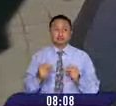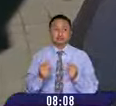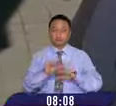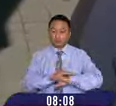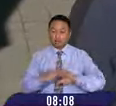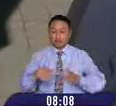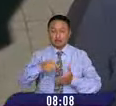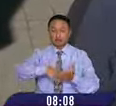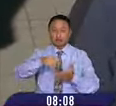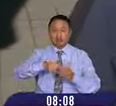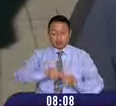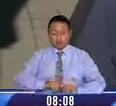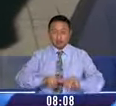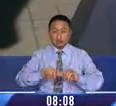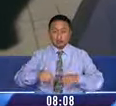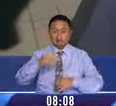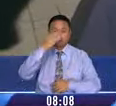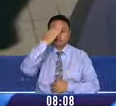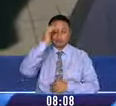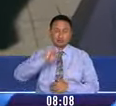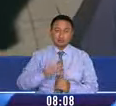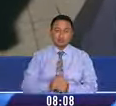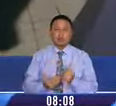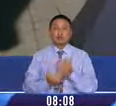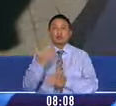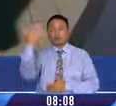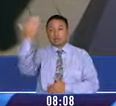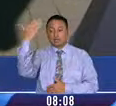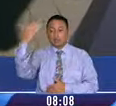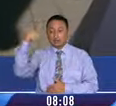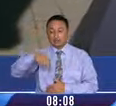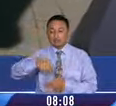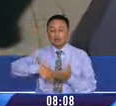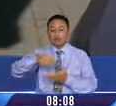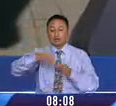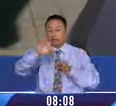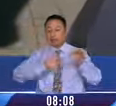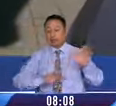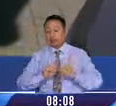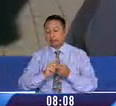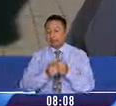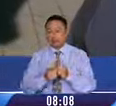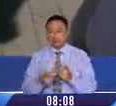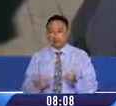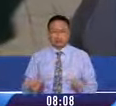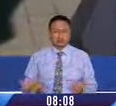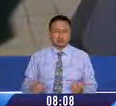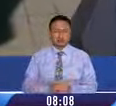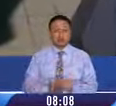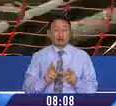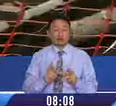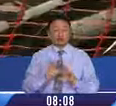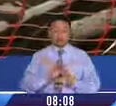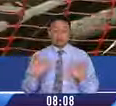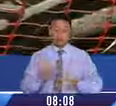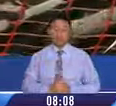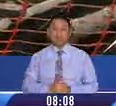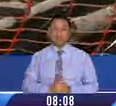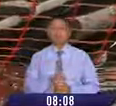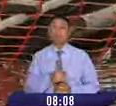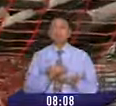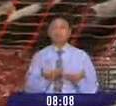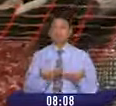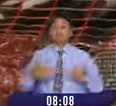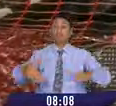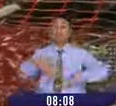mismos contratos, porque como sabemos siempre entra nuevo alcalde y eliminan contratos. Vuelven otras cosas, entonces esperemos que eso no se dé. La obra en la